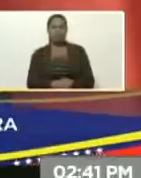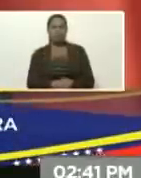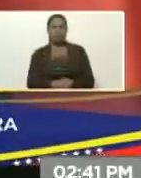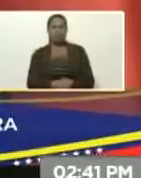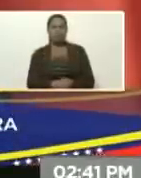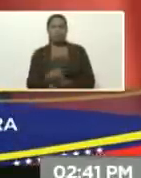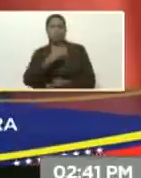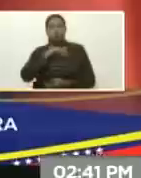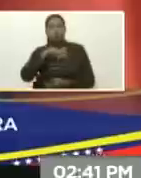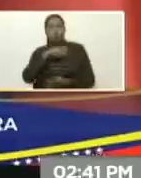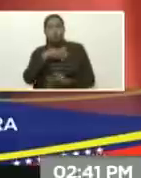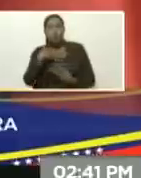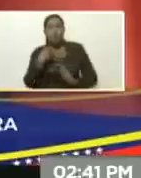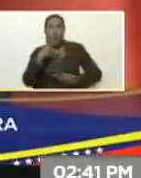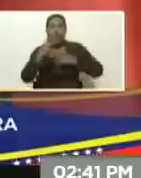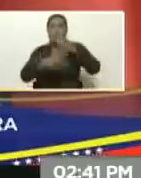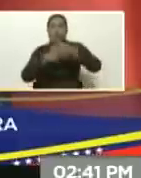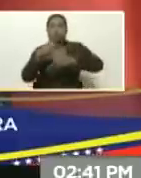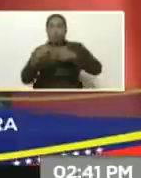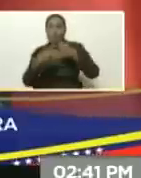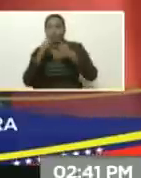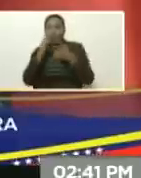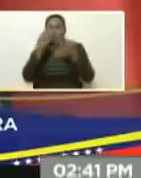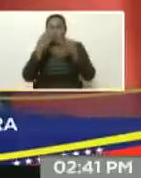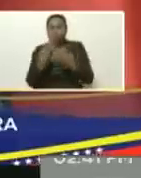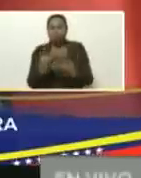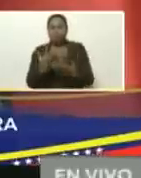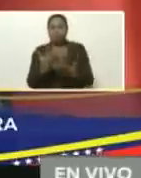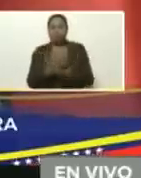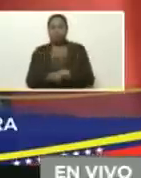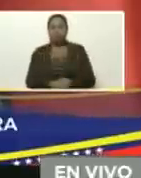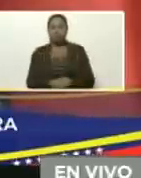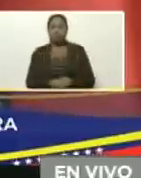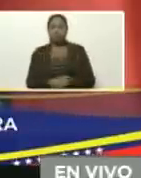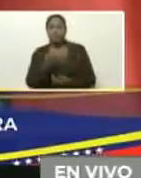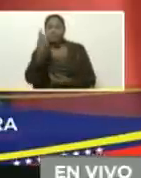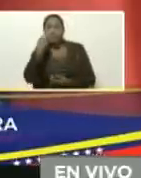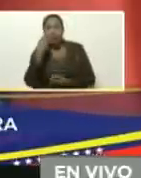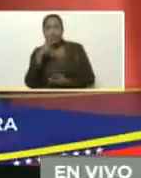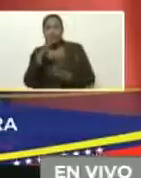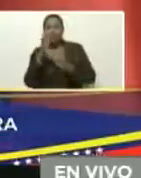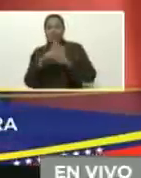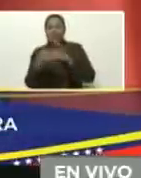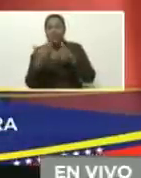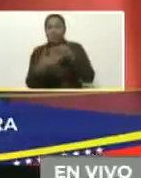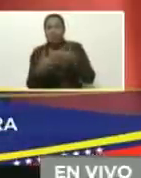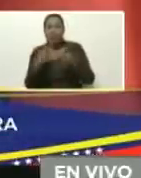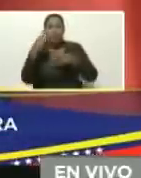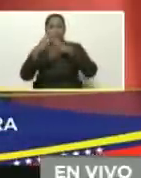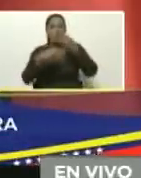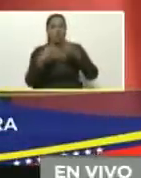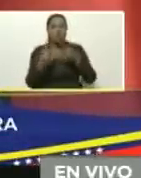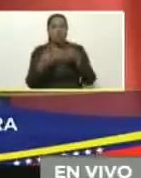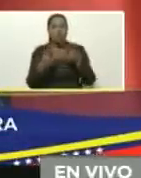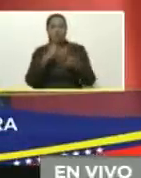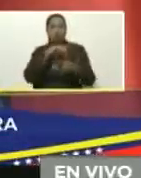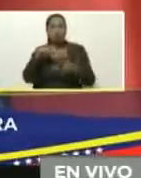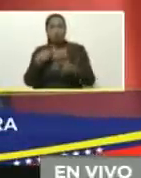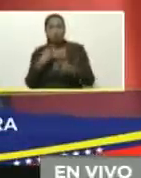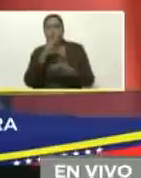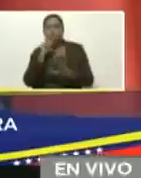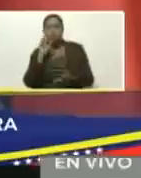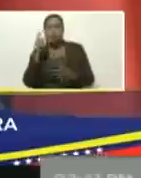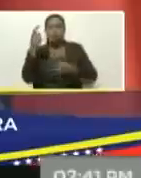Nosotros queremos una política decente. Si falta la decencia en la política, nosotros no